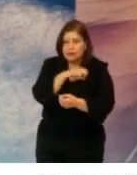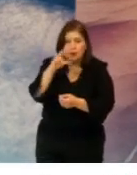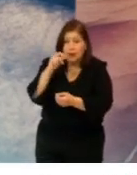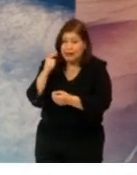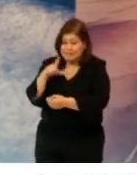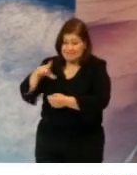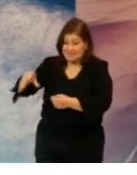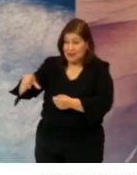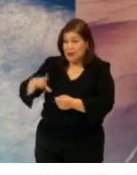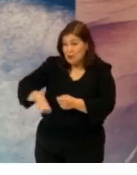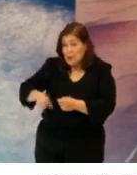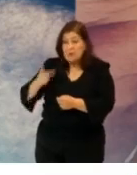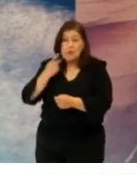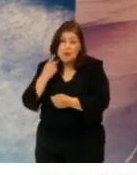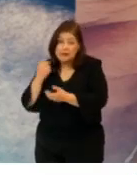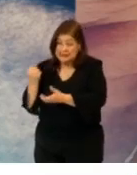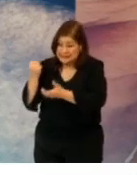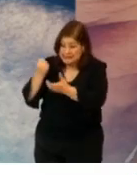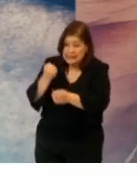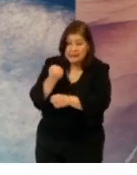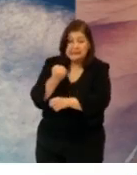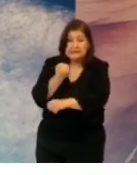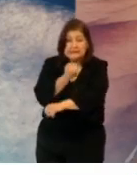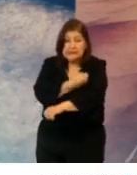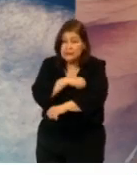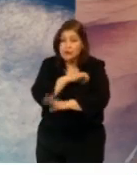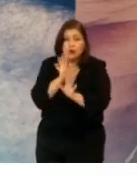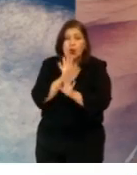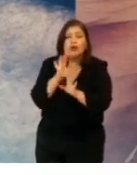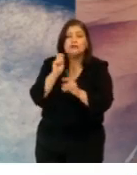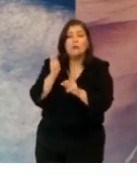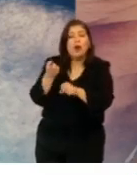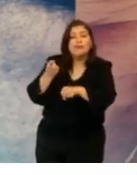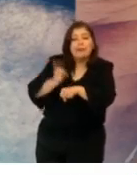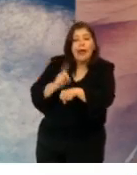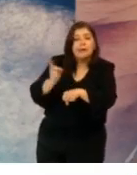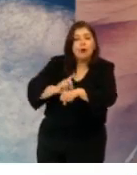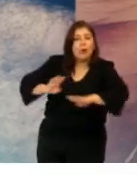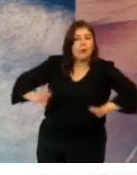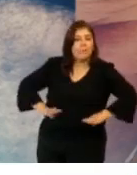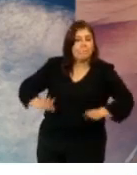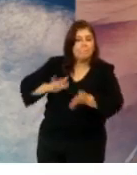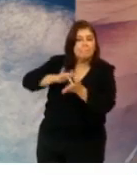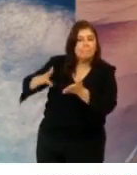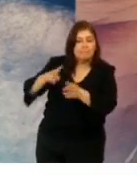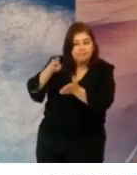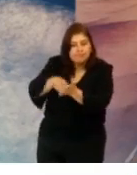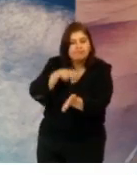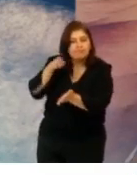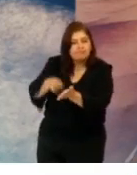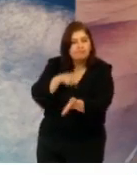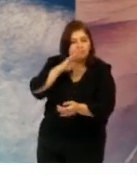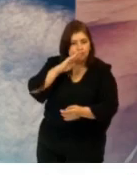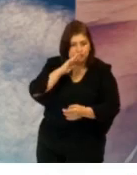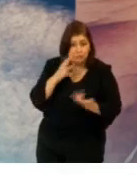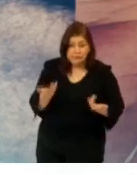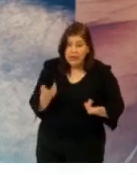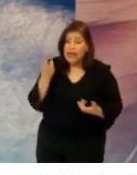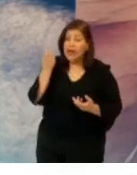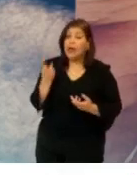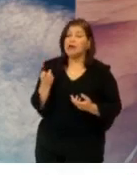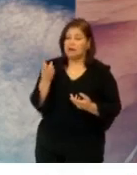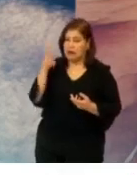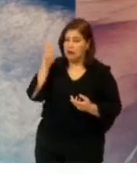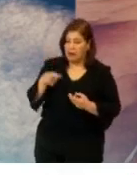salud, sino al comportamiento cotidiano. Pues, ¿y eso qué significa? que la realidad